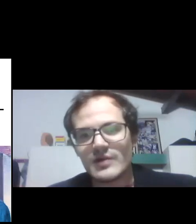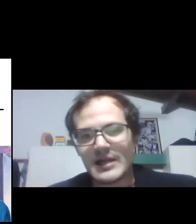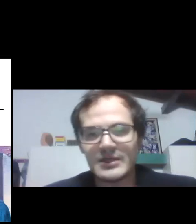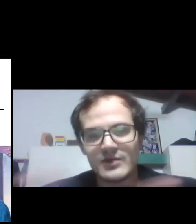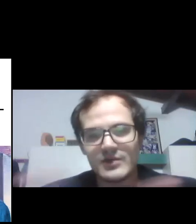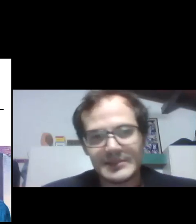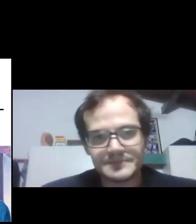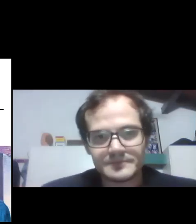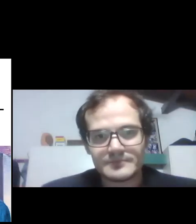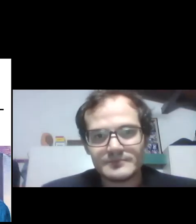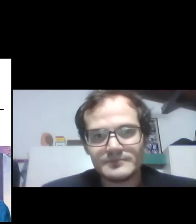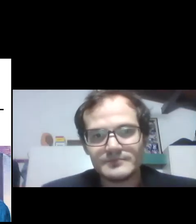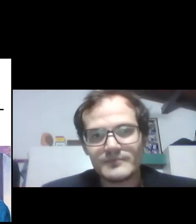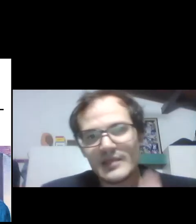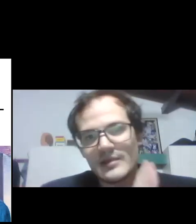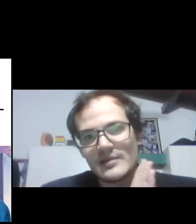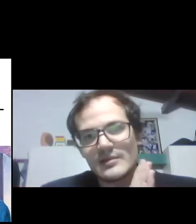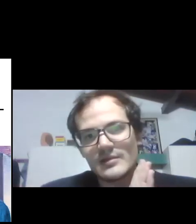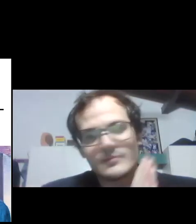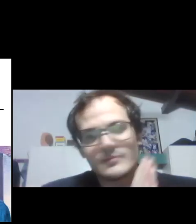nacido acá y no allá,